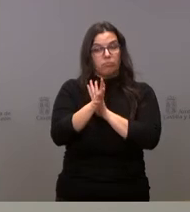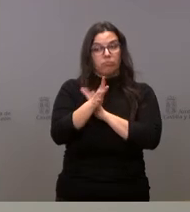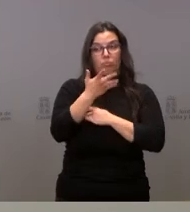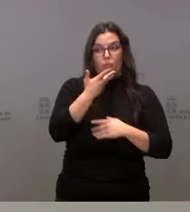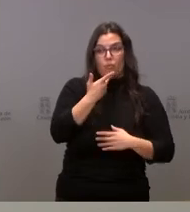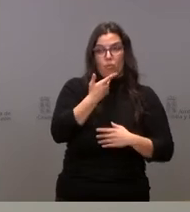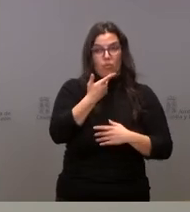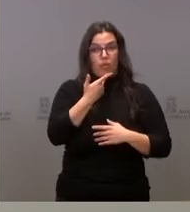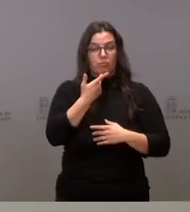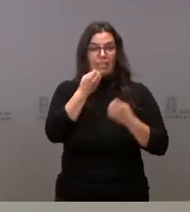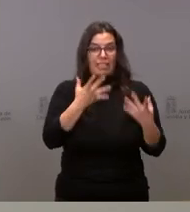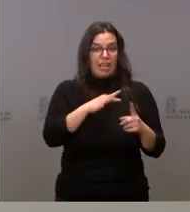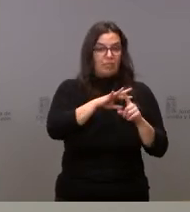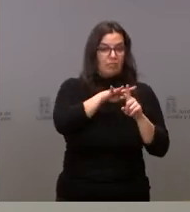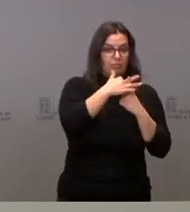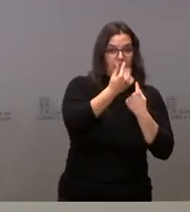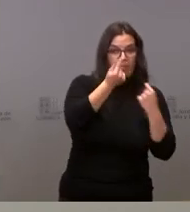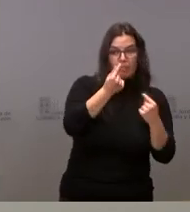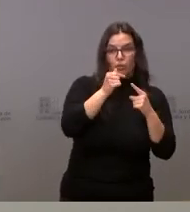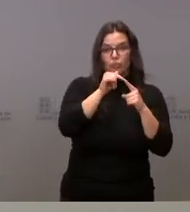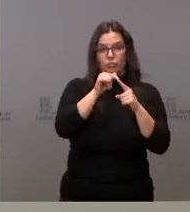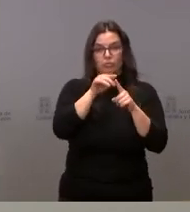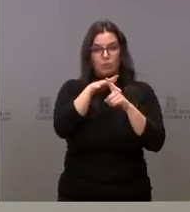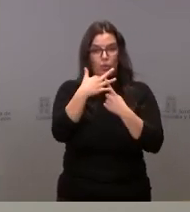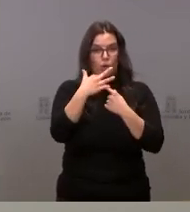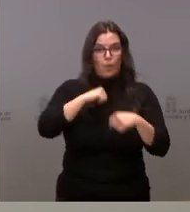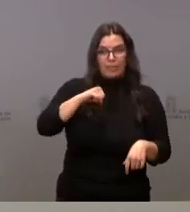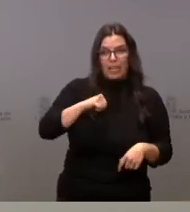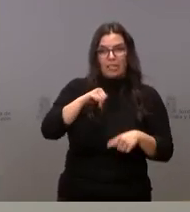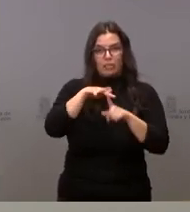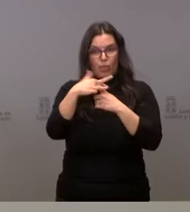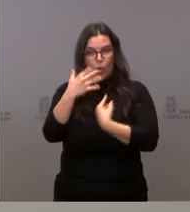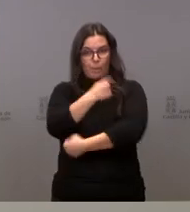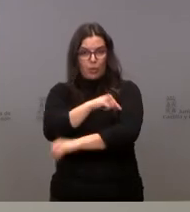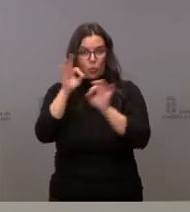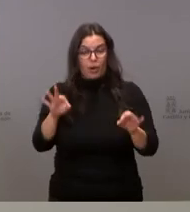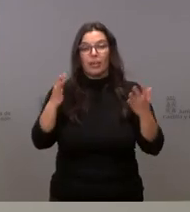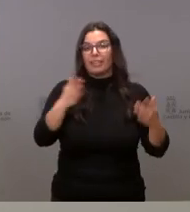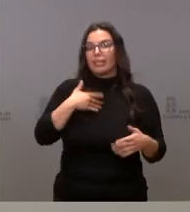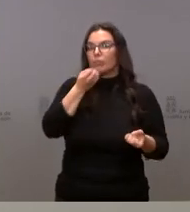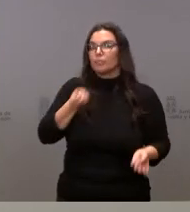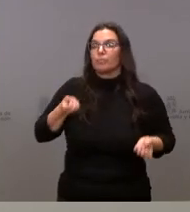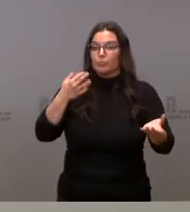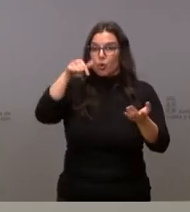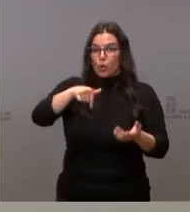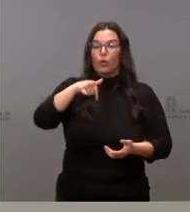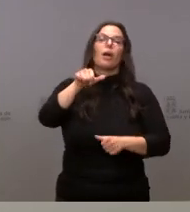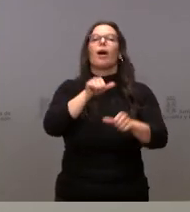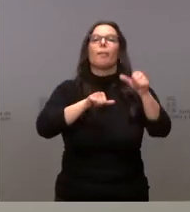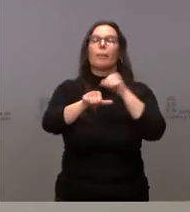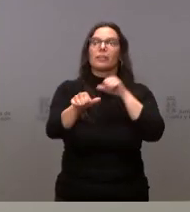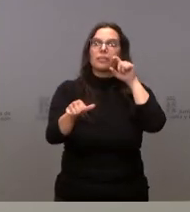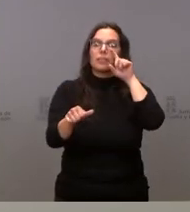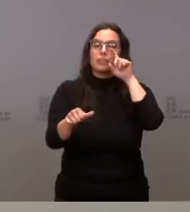situación asistencial y de vacunación quiero comentarles que desde el día de hoy se ha procedido a la actualización de la versión de la